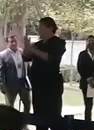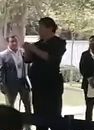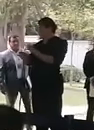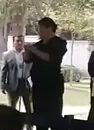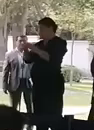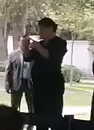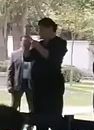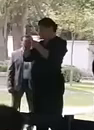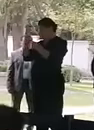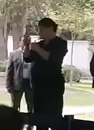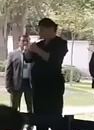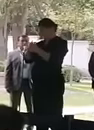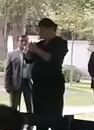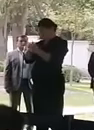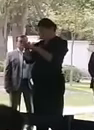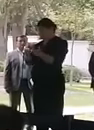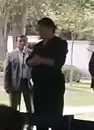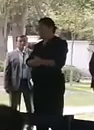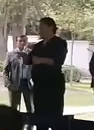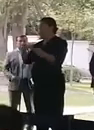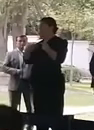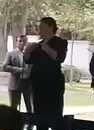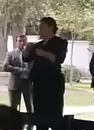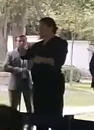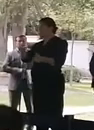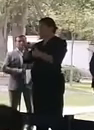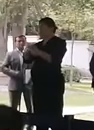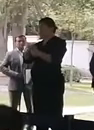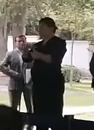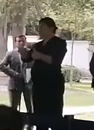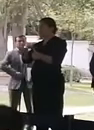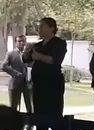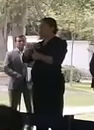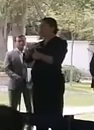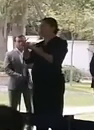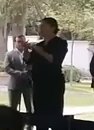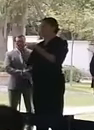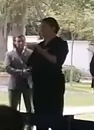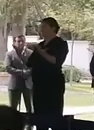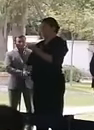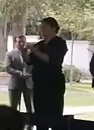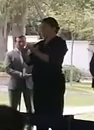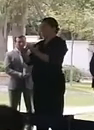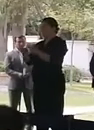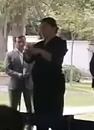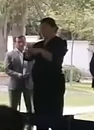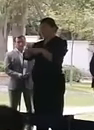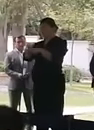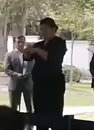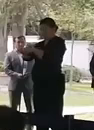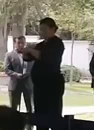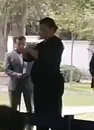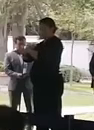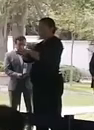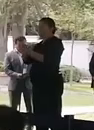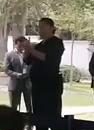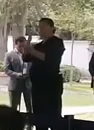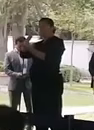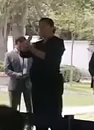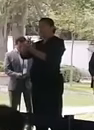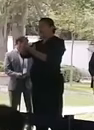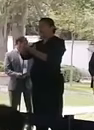que las personas humanas, hermanas, hermanos que son, llegan a estos corredores dolorosos de